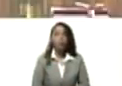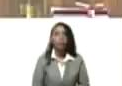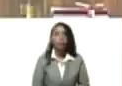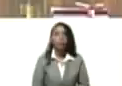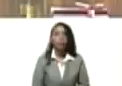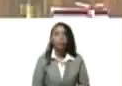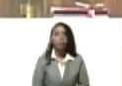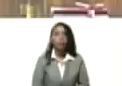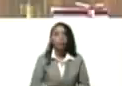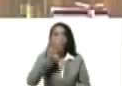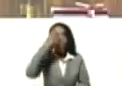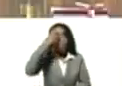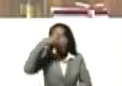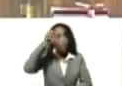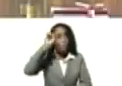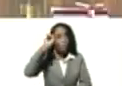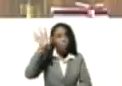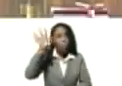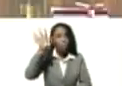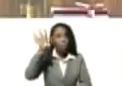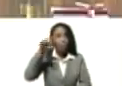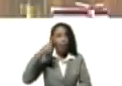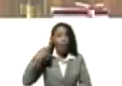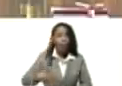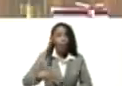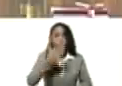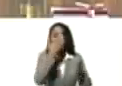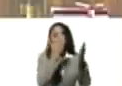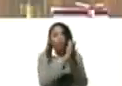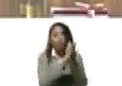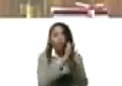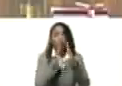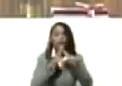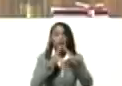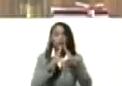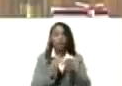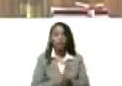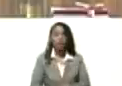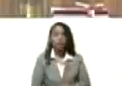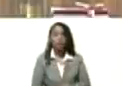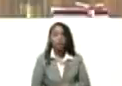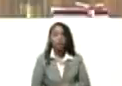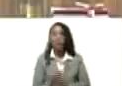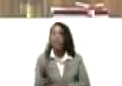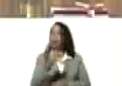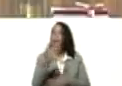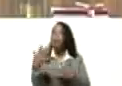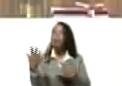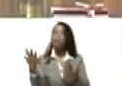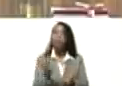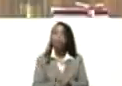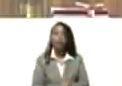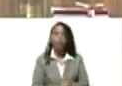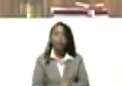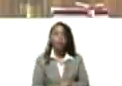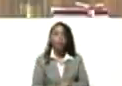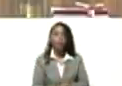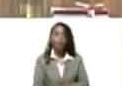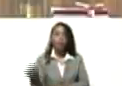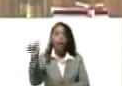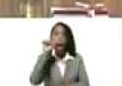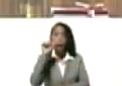un ojo de la cara el derecho de frente qué más el agua